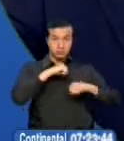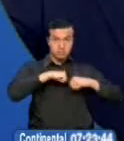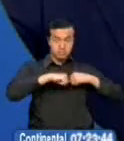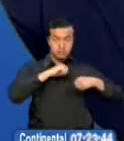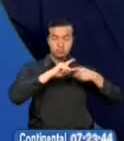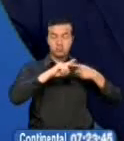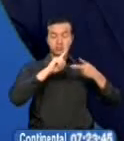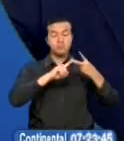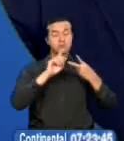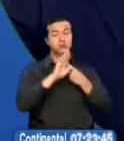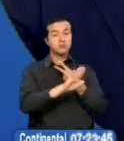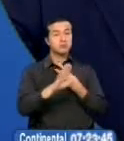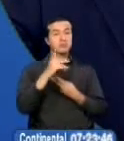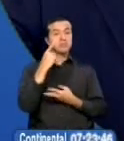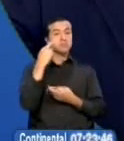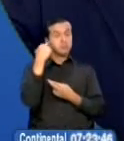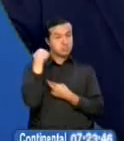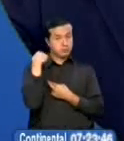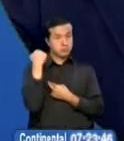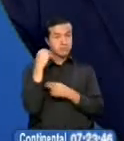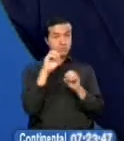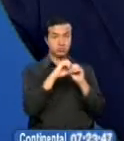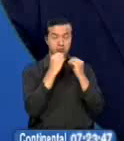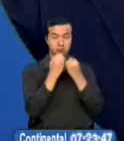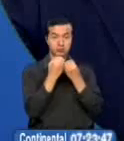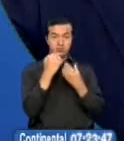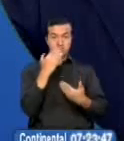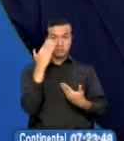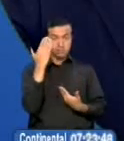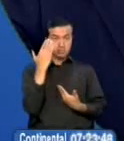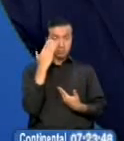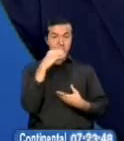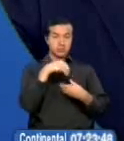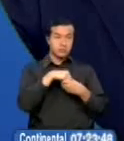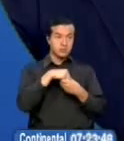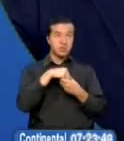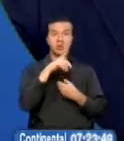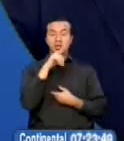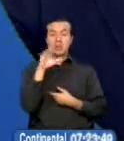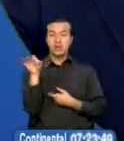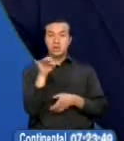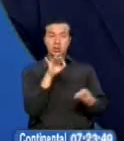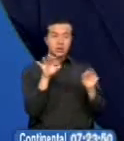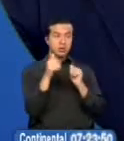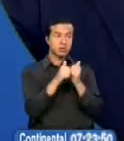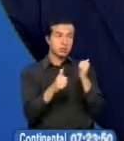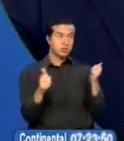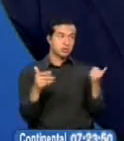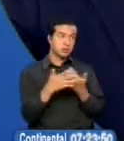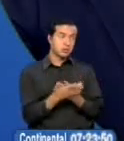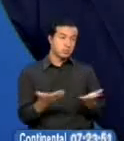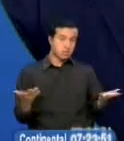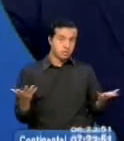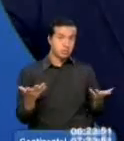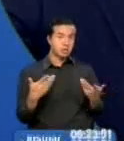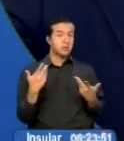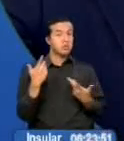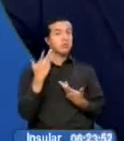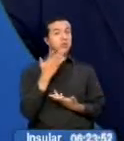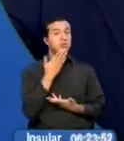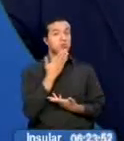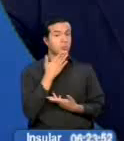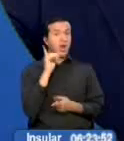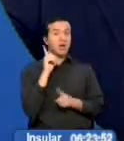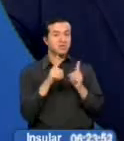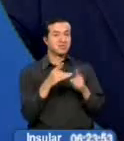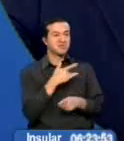sino en cuanto a la responsabilidad de las organizaciones políticas al momento de designar a sus candidatos. Y eso ha generado bastante